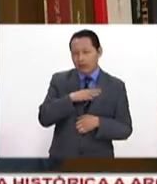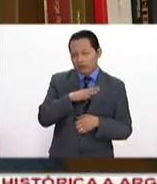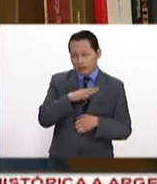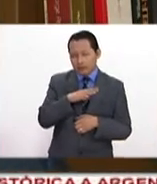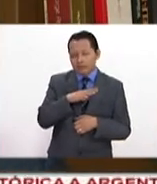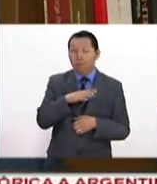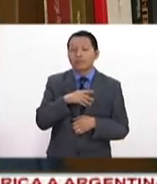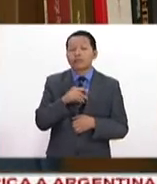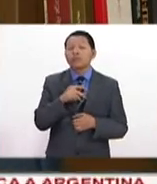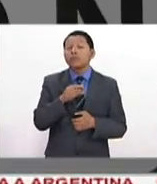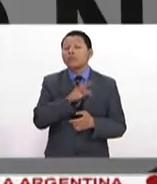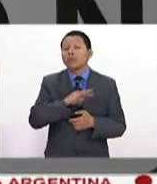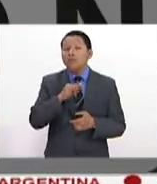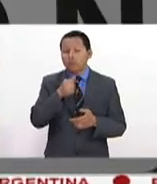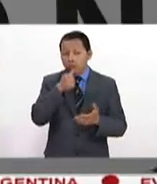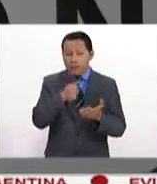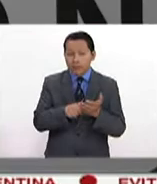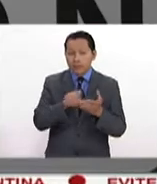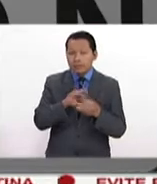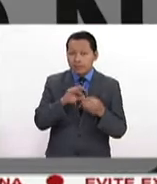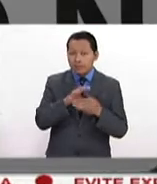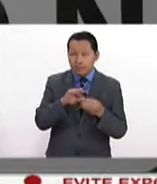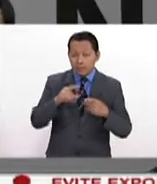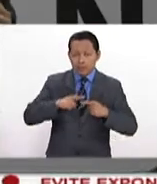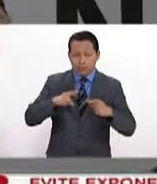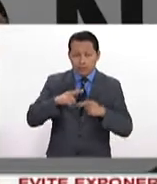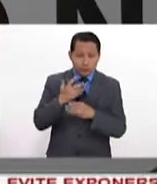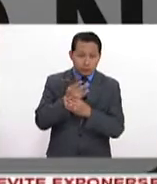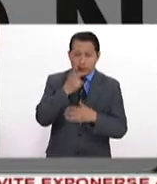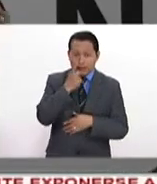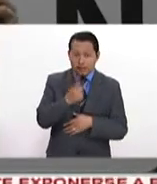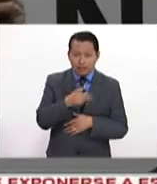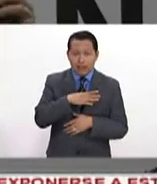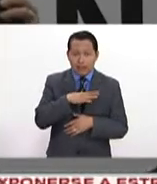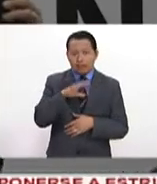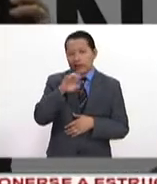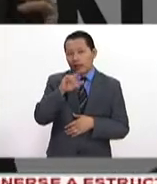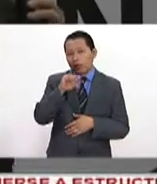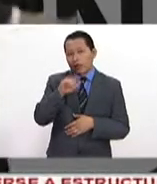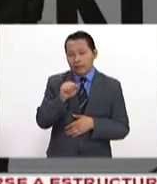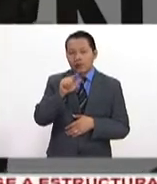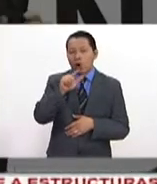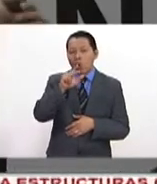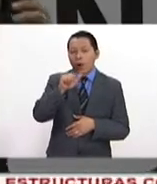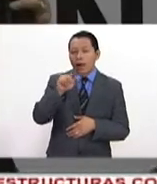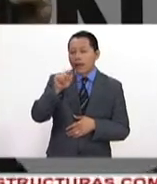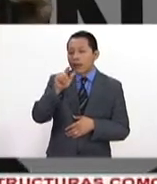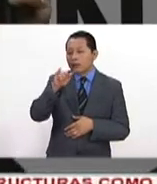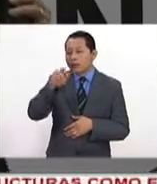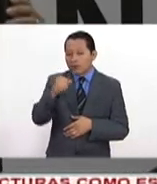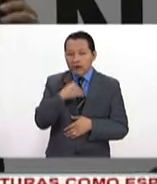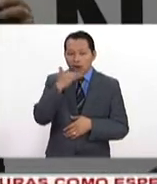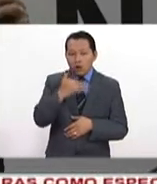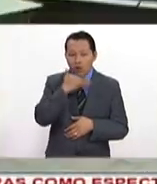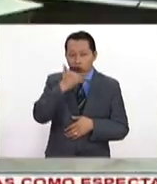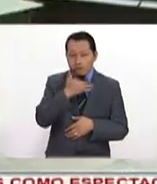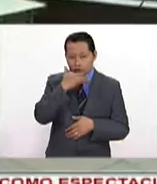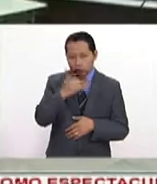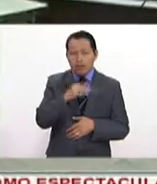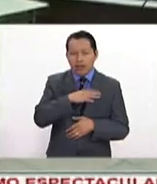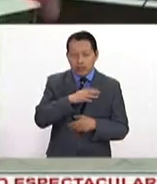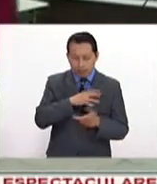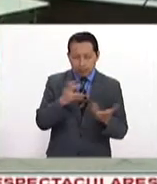Carvalho. Mediante un comunicado, la Fiscalía informó que en el caso Celotes, Lula da Silva cometió delitos de corrupción activa y